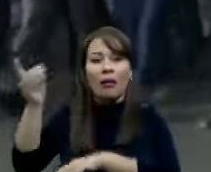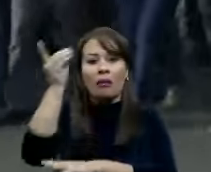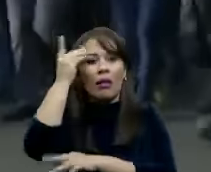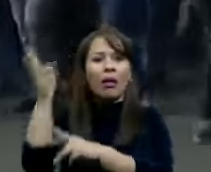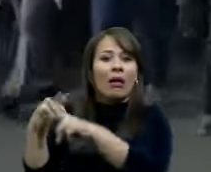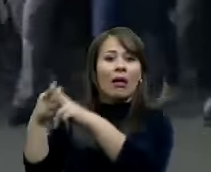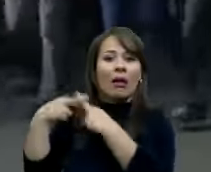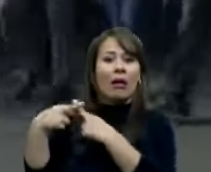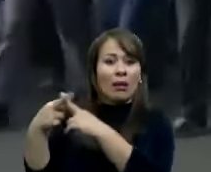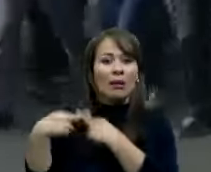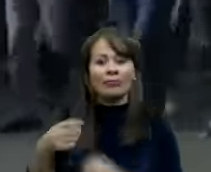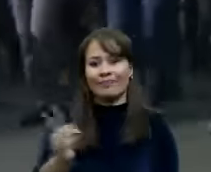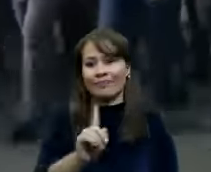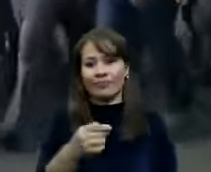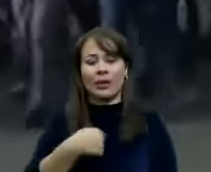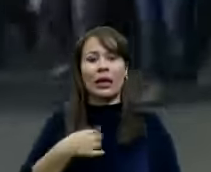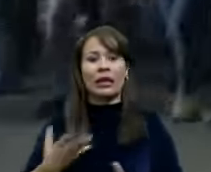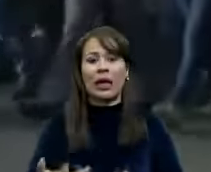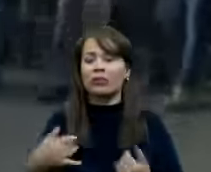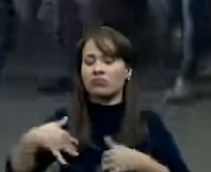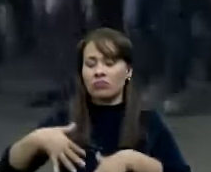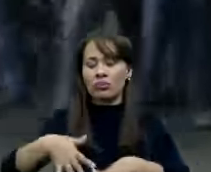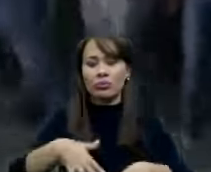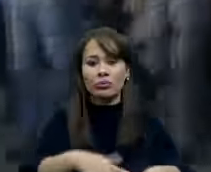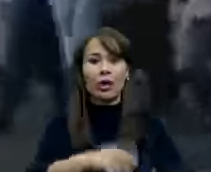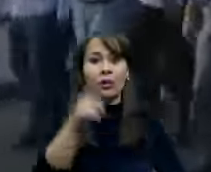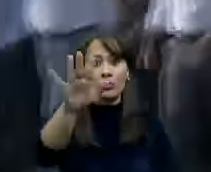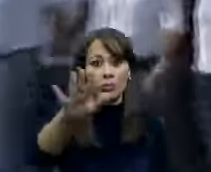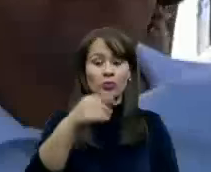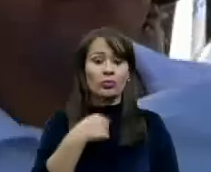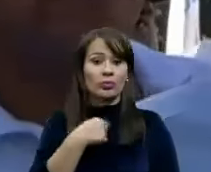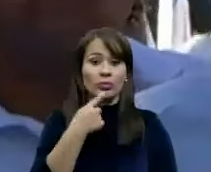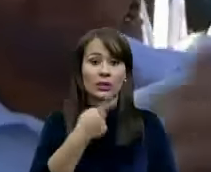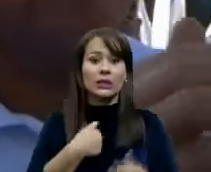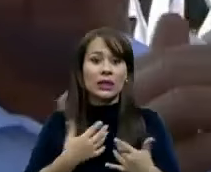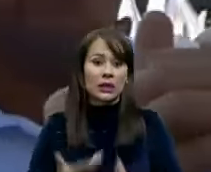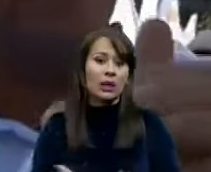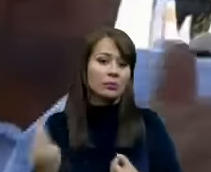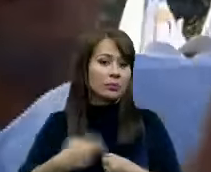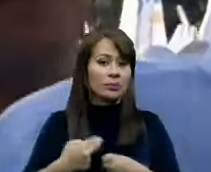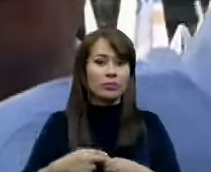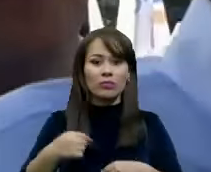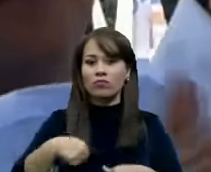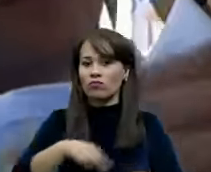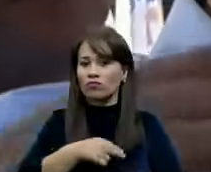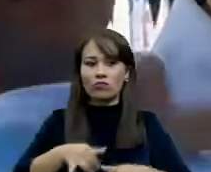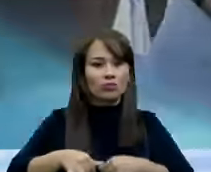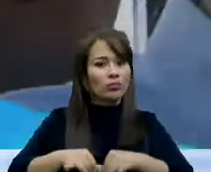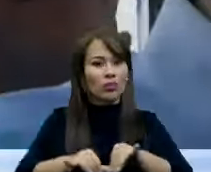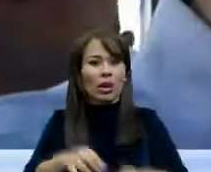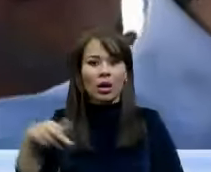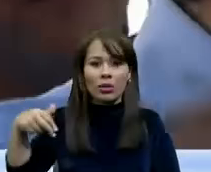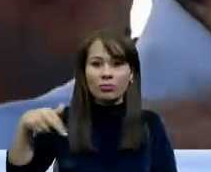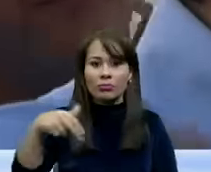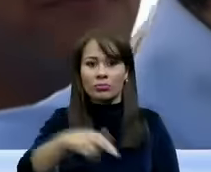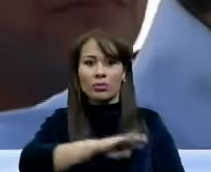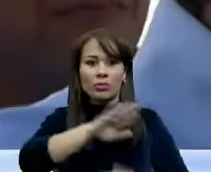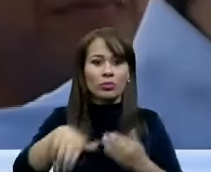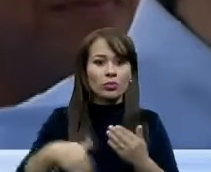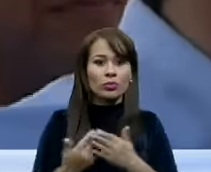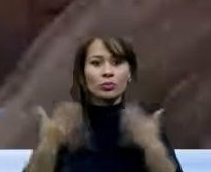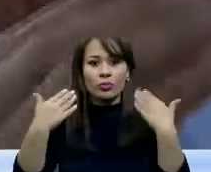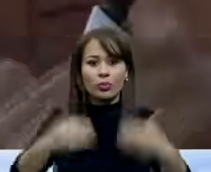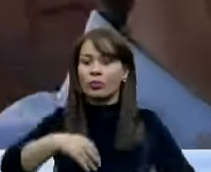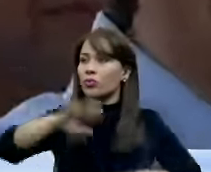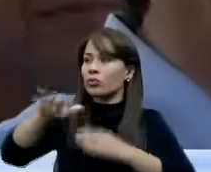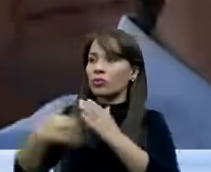seguirá recorriendo todo el país dando a conocer su plan de gobierno. Seguimos caminando por todo Guayaquil, por todo el